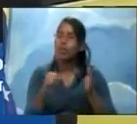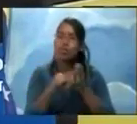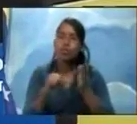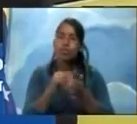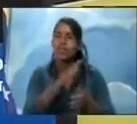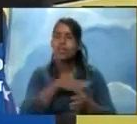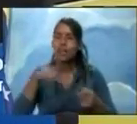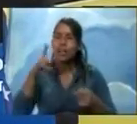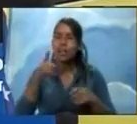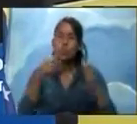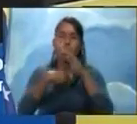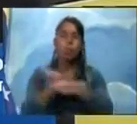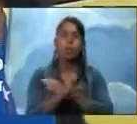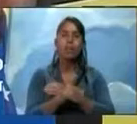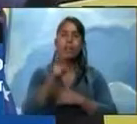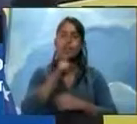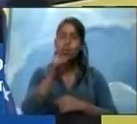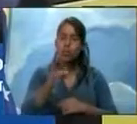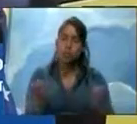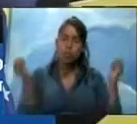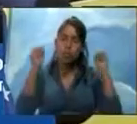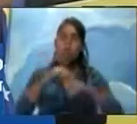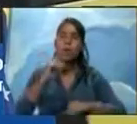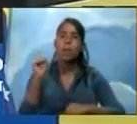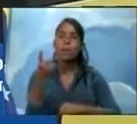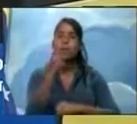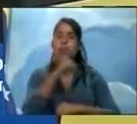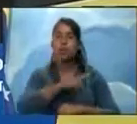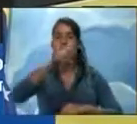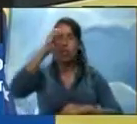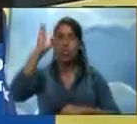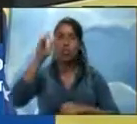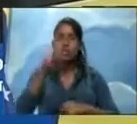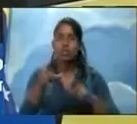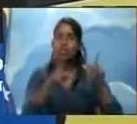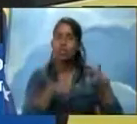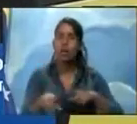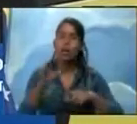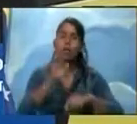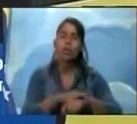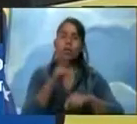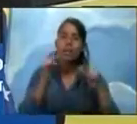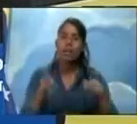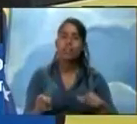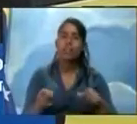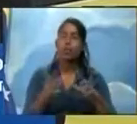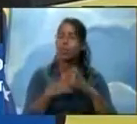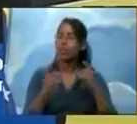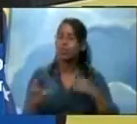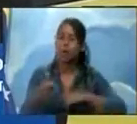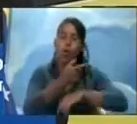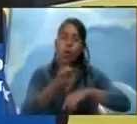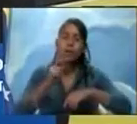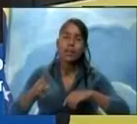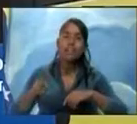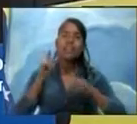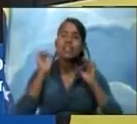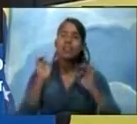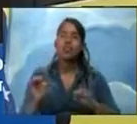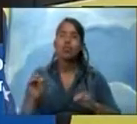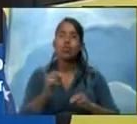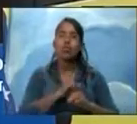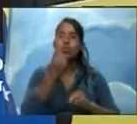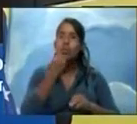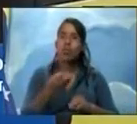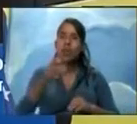quiera que usted vaya, usted ponga primero a Dios allí. Porque estos gobernantes, ninguno servía a